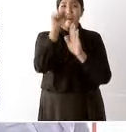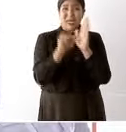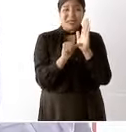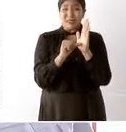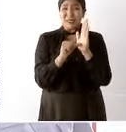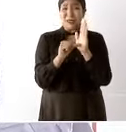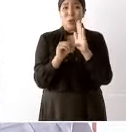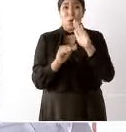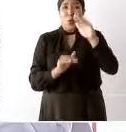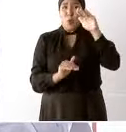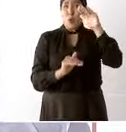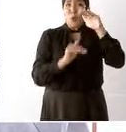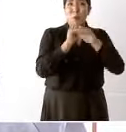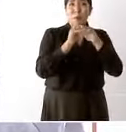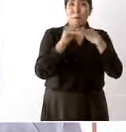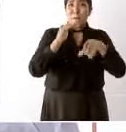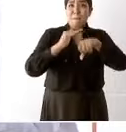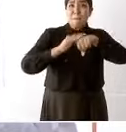punto habíamos tenido